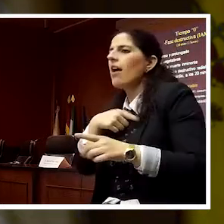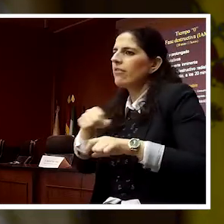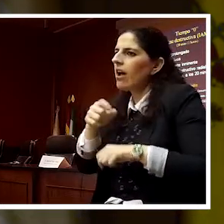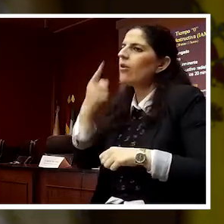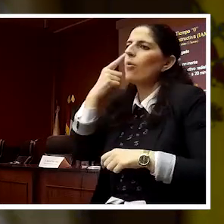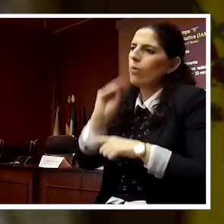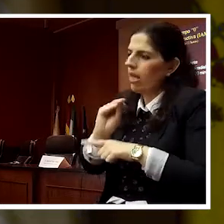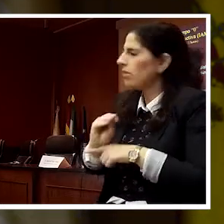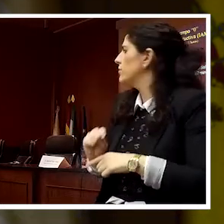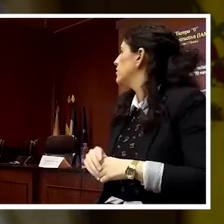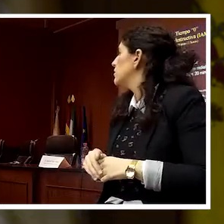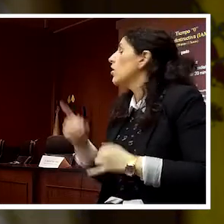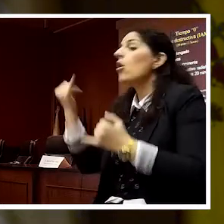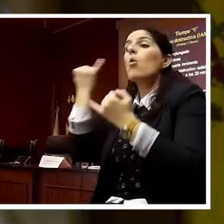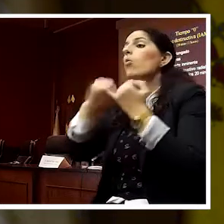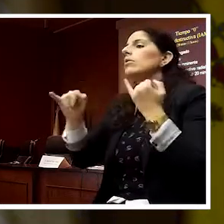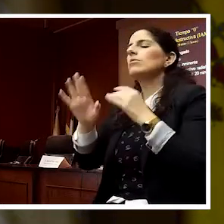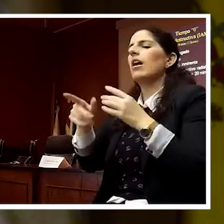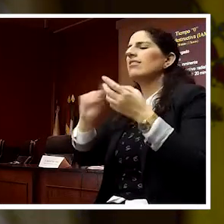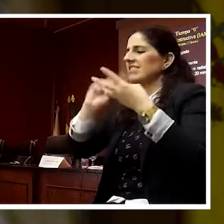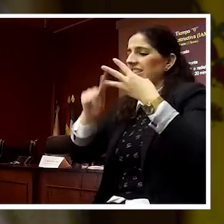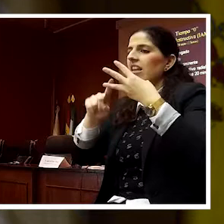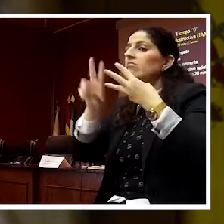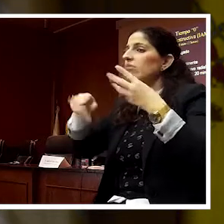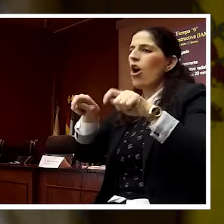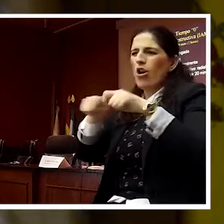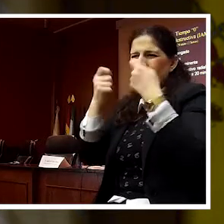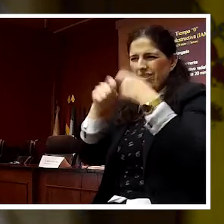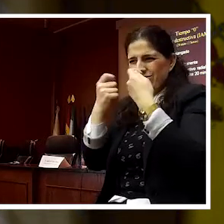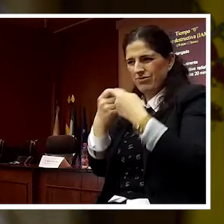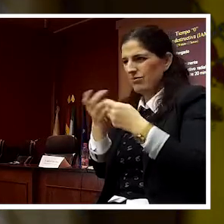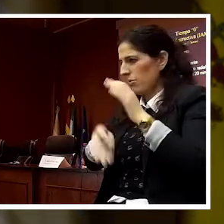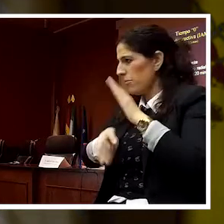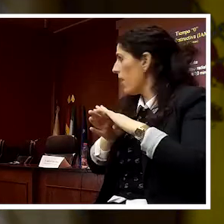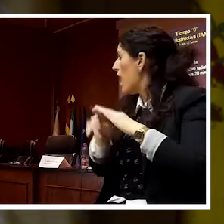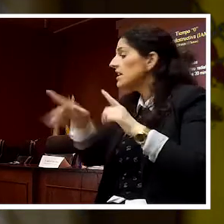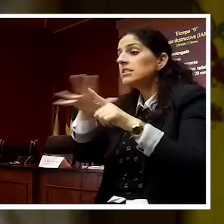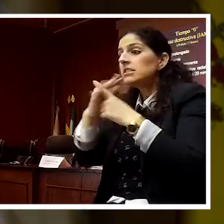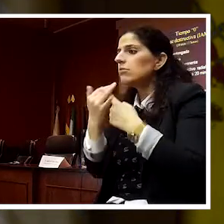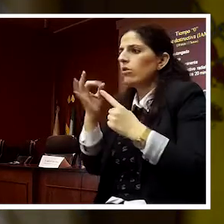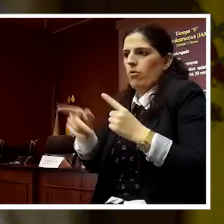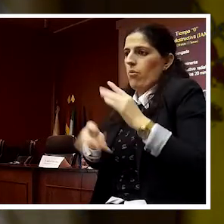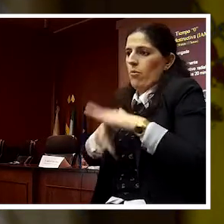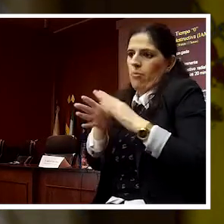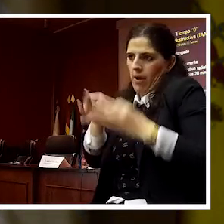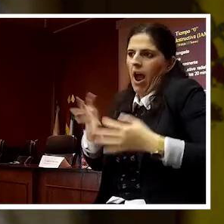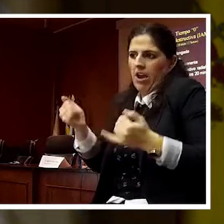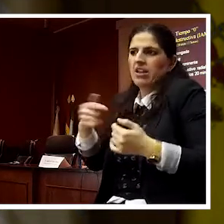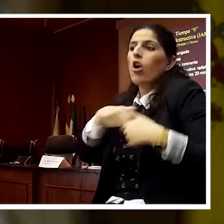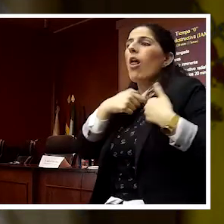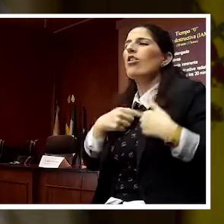Por último, la fase destructiva. Es decir, ya estamos en una situación en la que la destrucción del